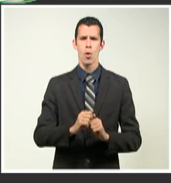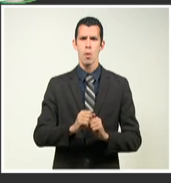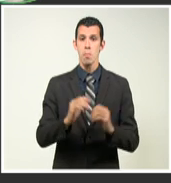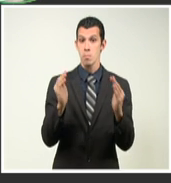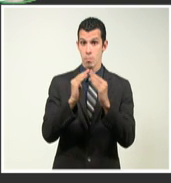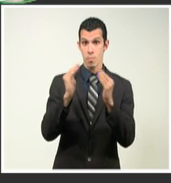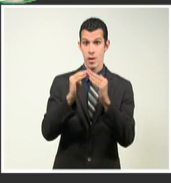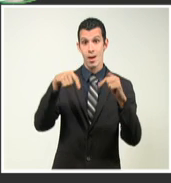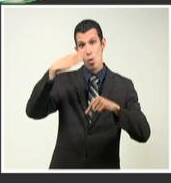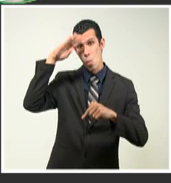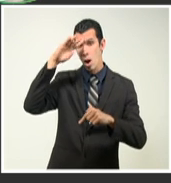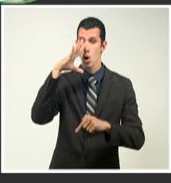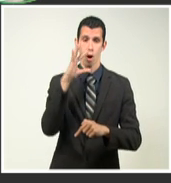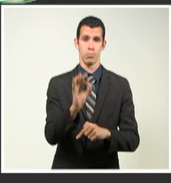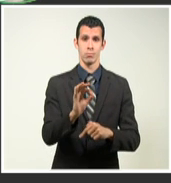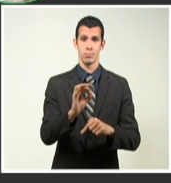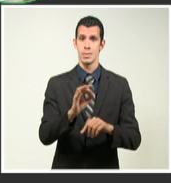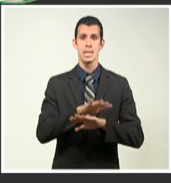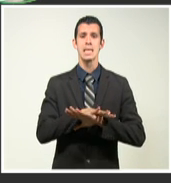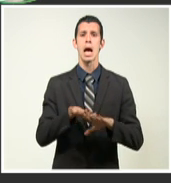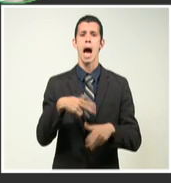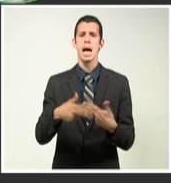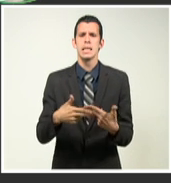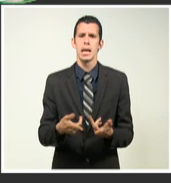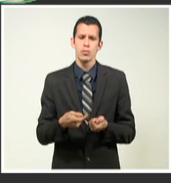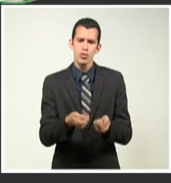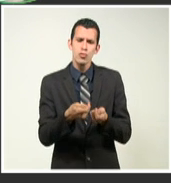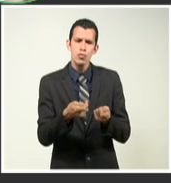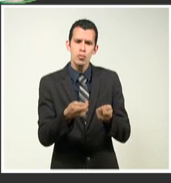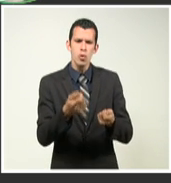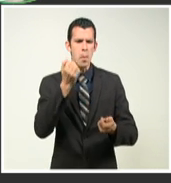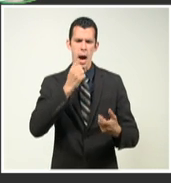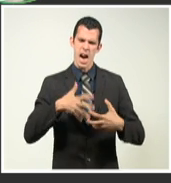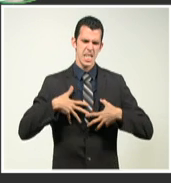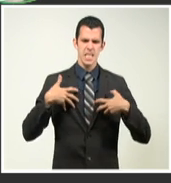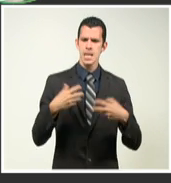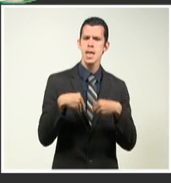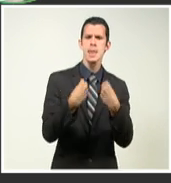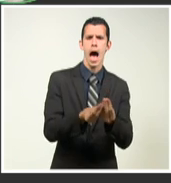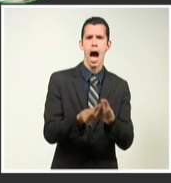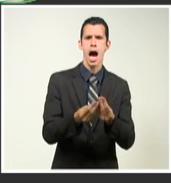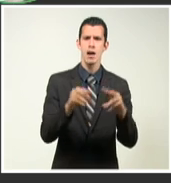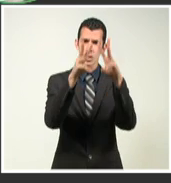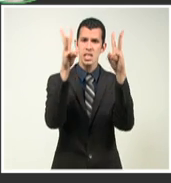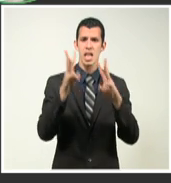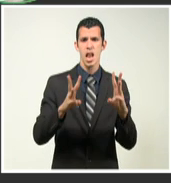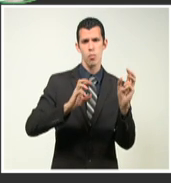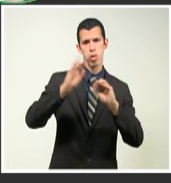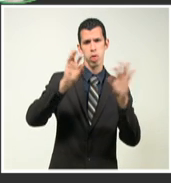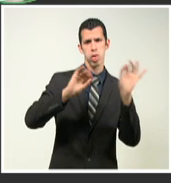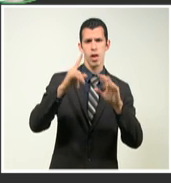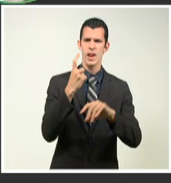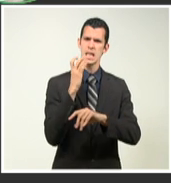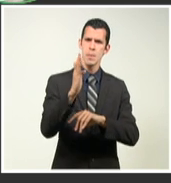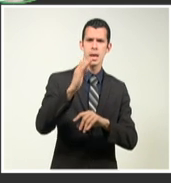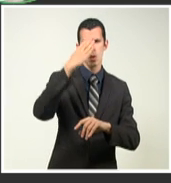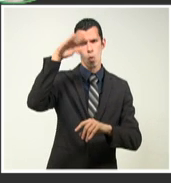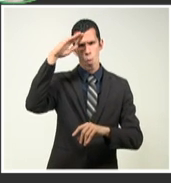se promueve en las redes sociales, que busca trasladar esa agresividad de su lenguaje a la realidad, a las calles en